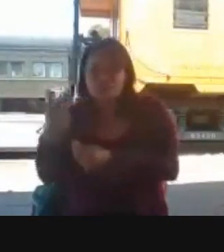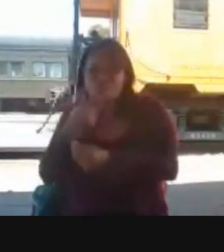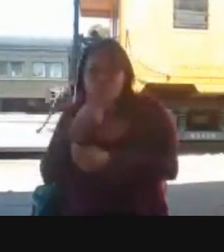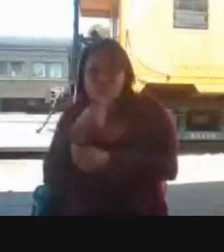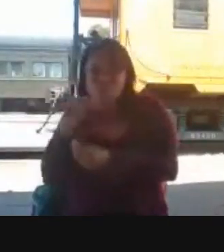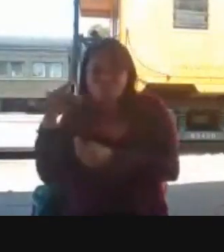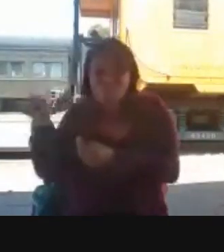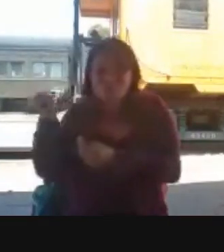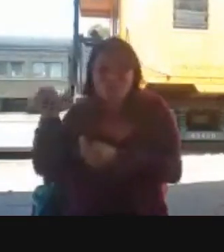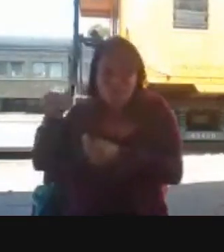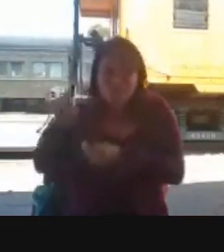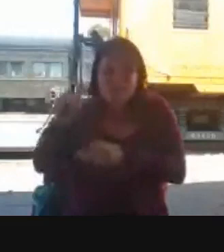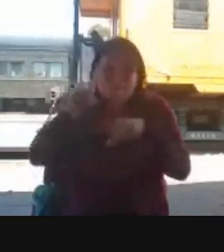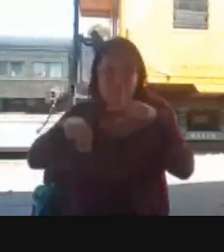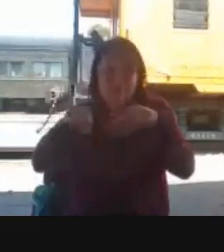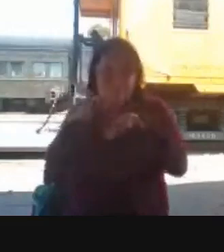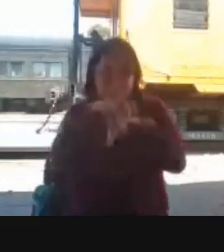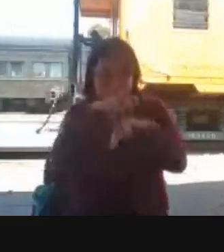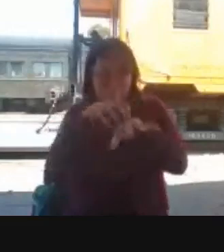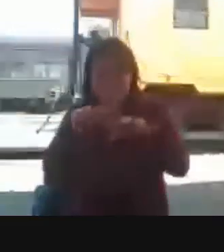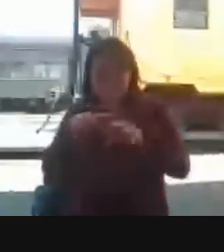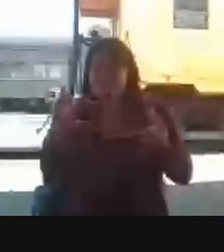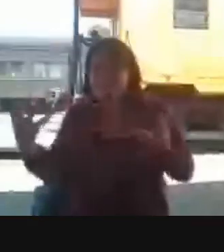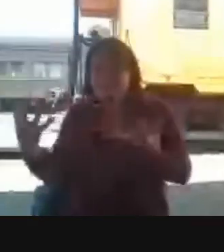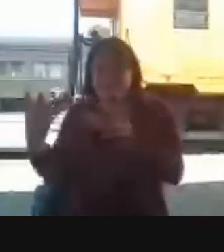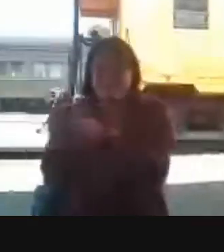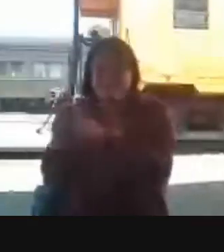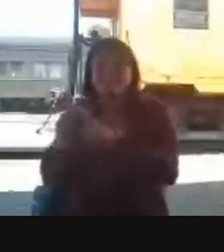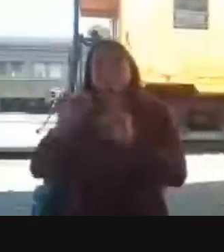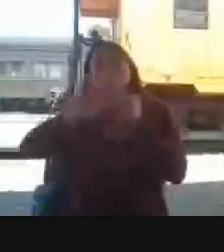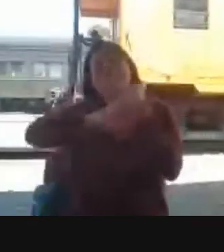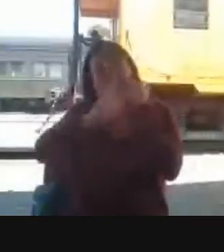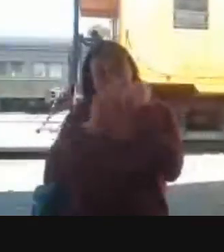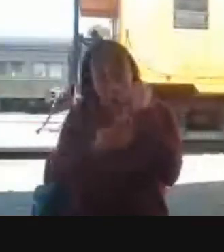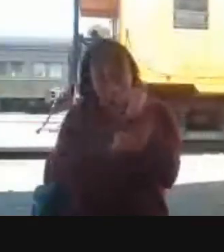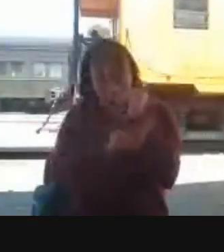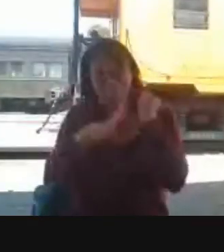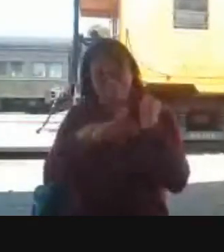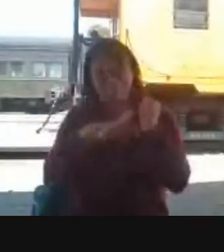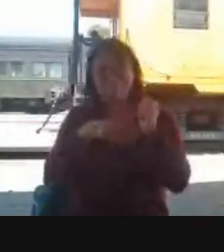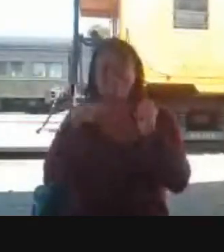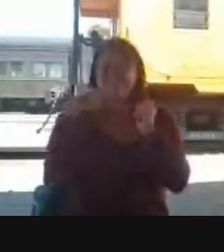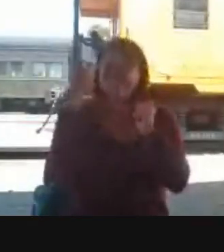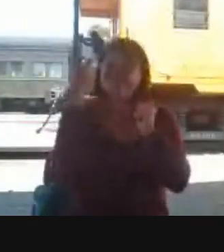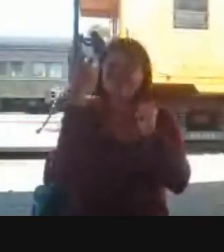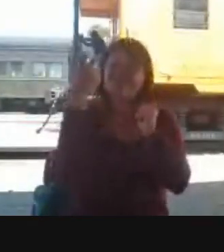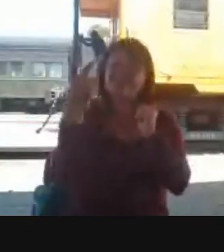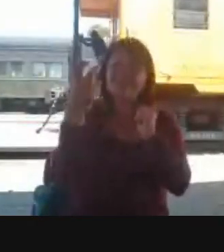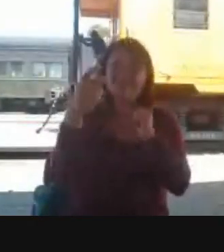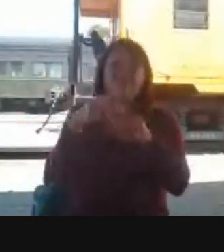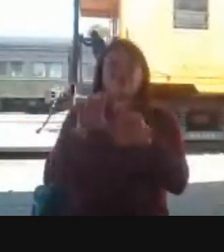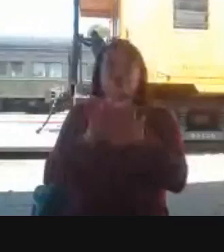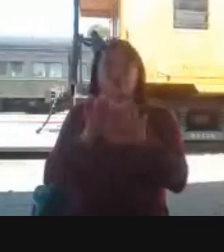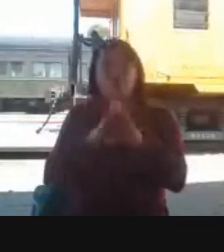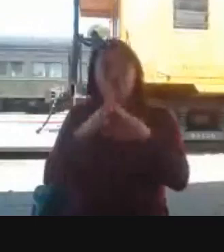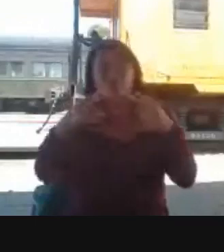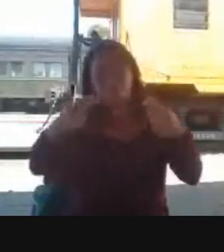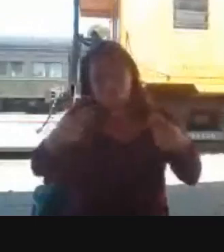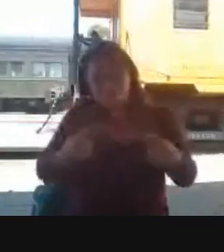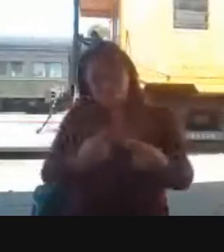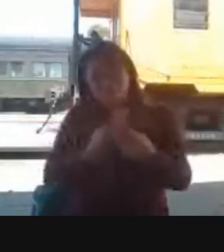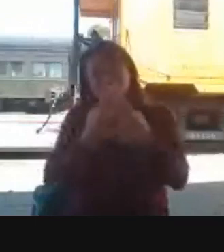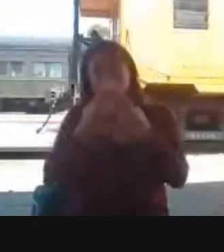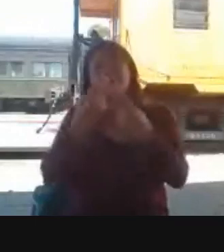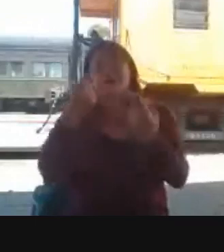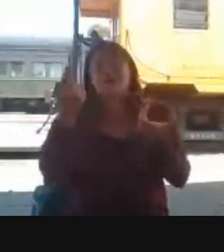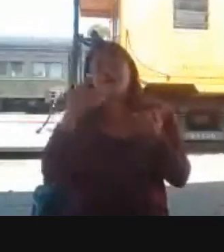esta lechucita fue una estrategia para nosotros de divulgación de ciencia, formó parte de divulgación